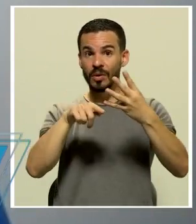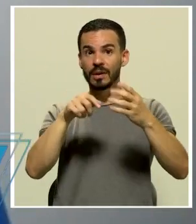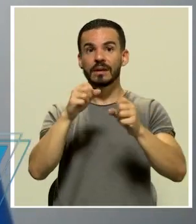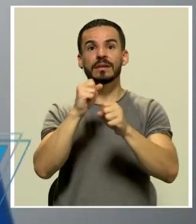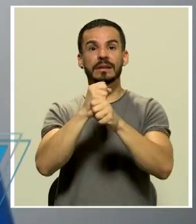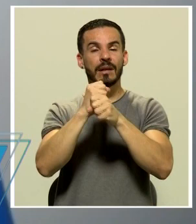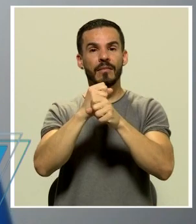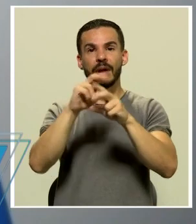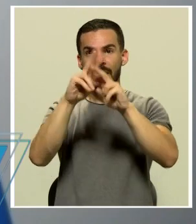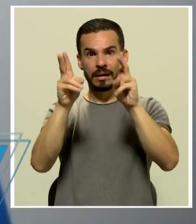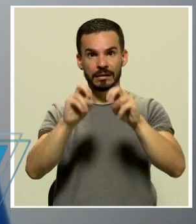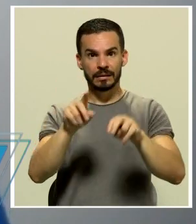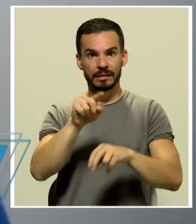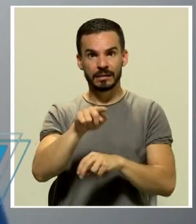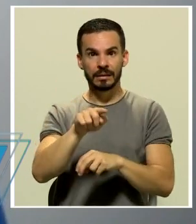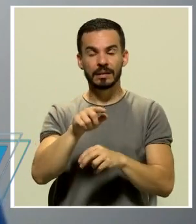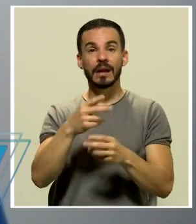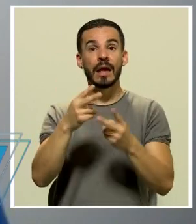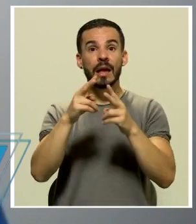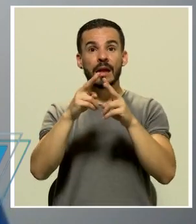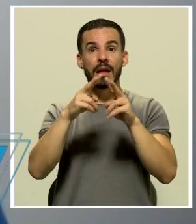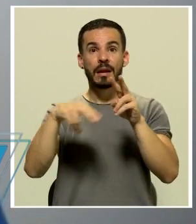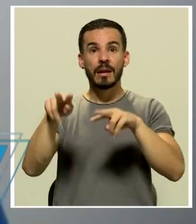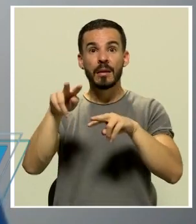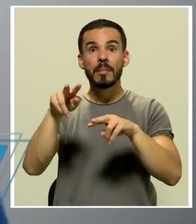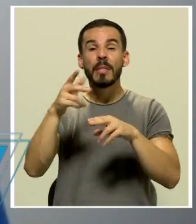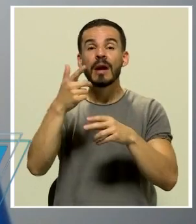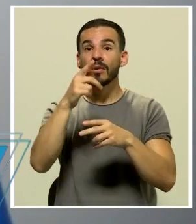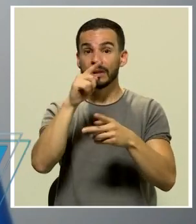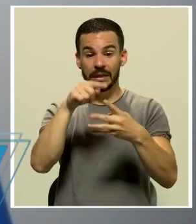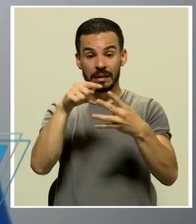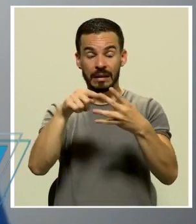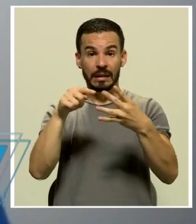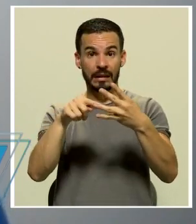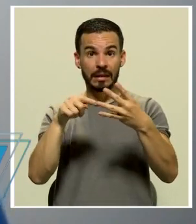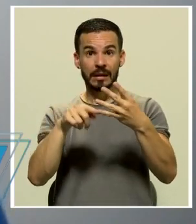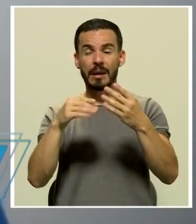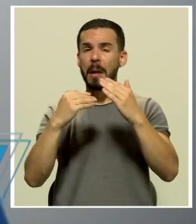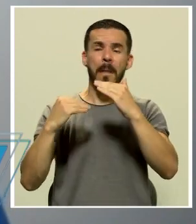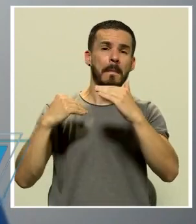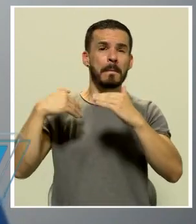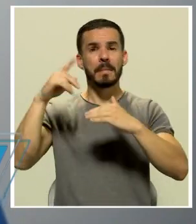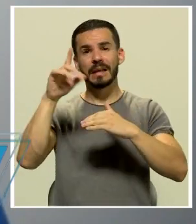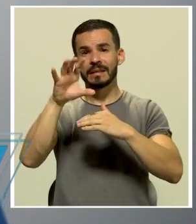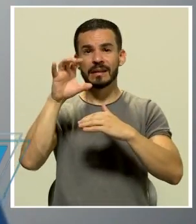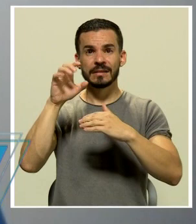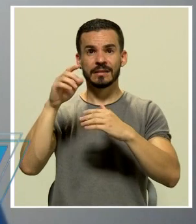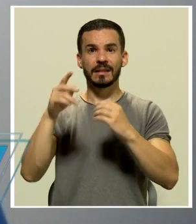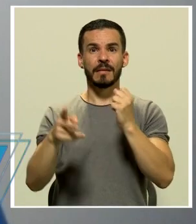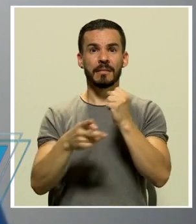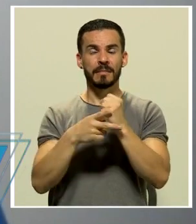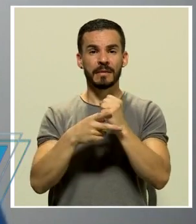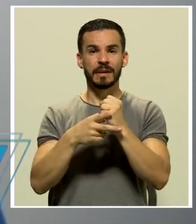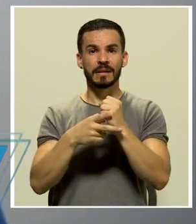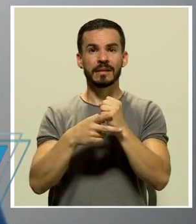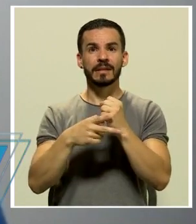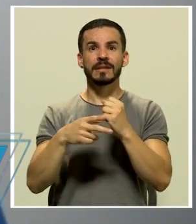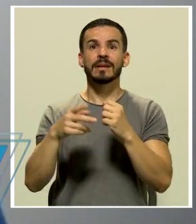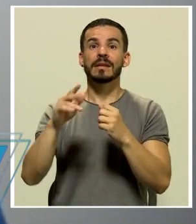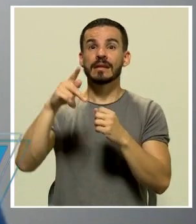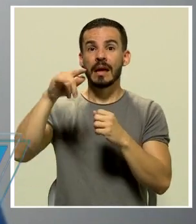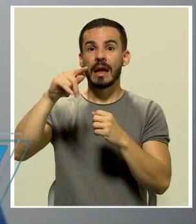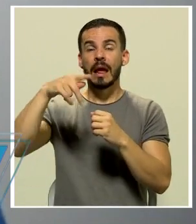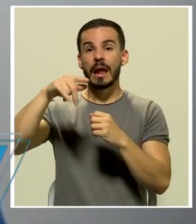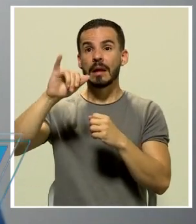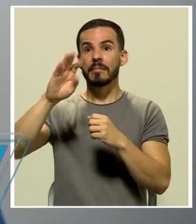Internet. El valor de mercado de las 4 empresas es más de 100 veces el PIB de Costa Rica. 4 empresas